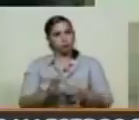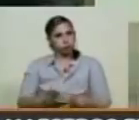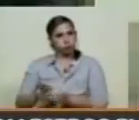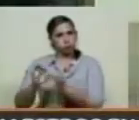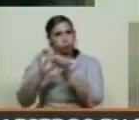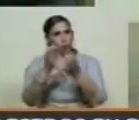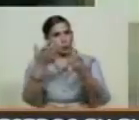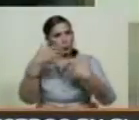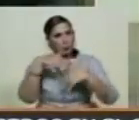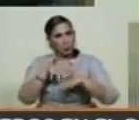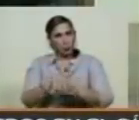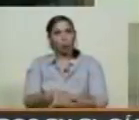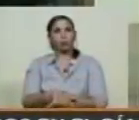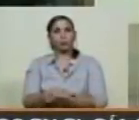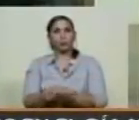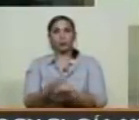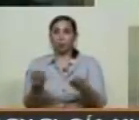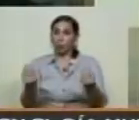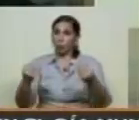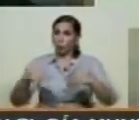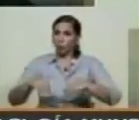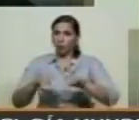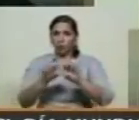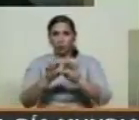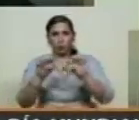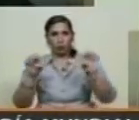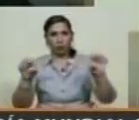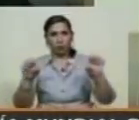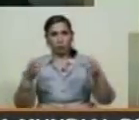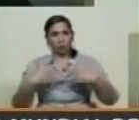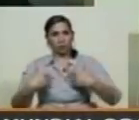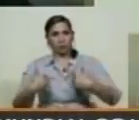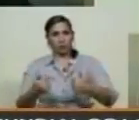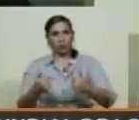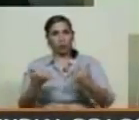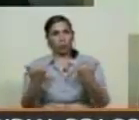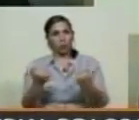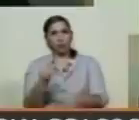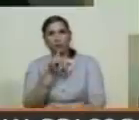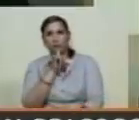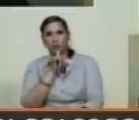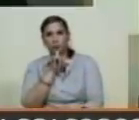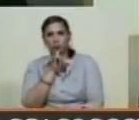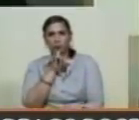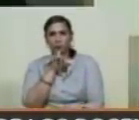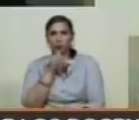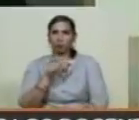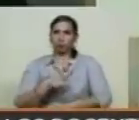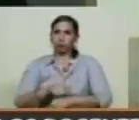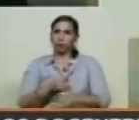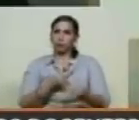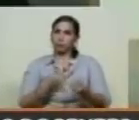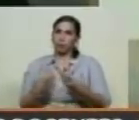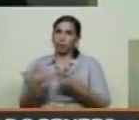establecimiento de acuerdos en materia de educación y salud. Es la información que podemos aportar hasta ahora. Devolvemos el pase a los estudios. Adelante.